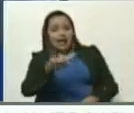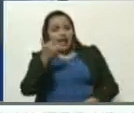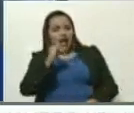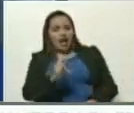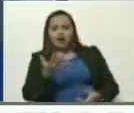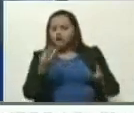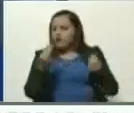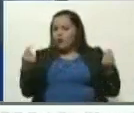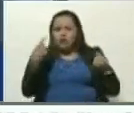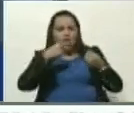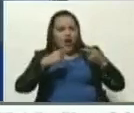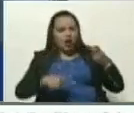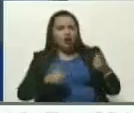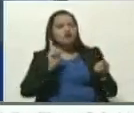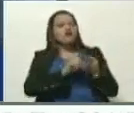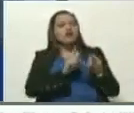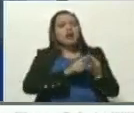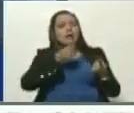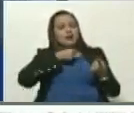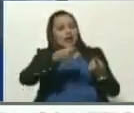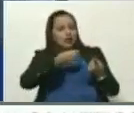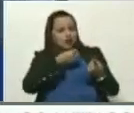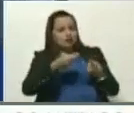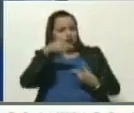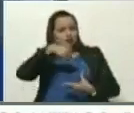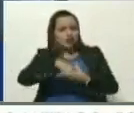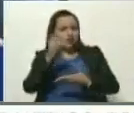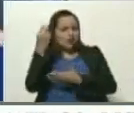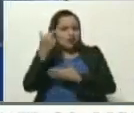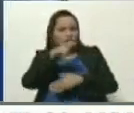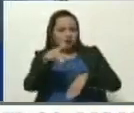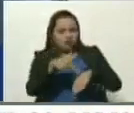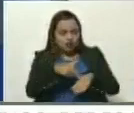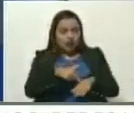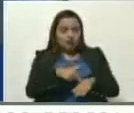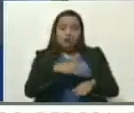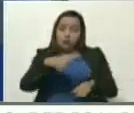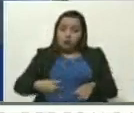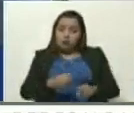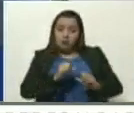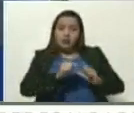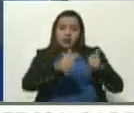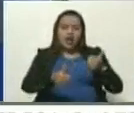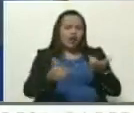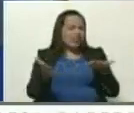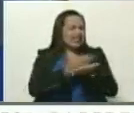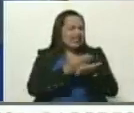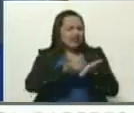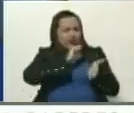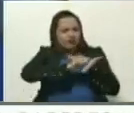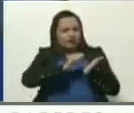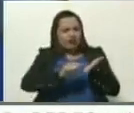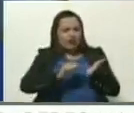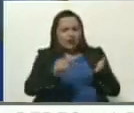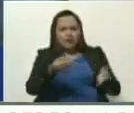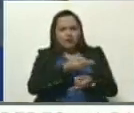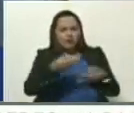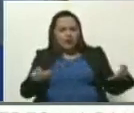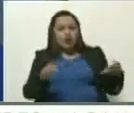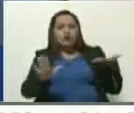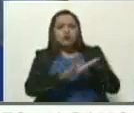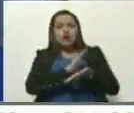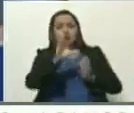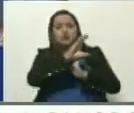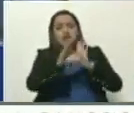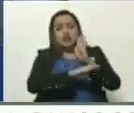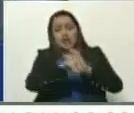Una de ellas, la del periodismo parlamentario. Sí. Podemos comenzar por ahí. Hay un libro maravilloso sobre la constituyente del 99